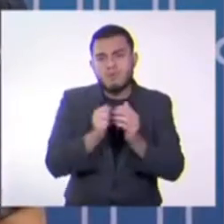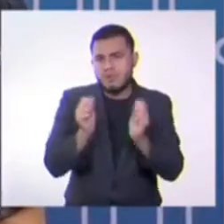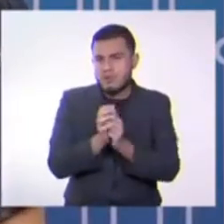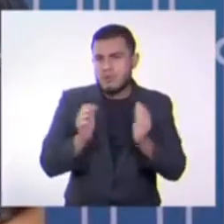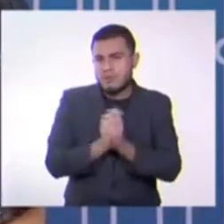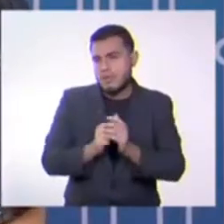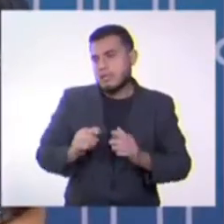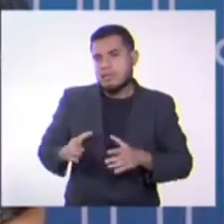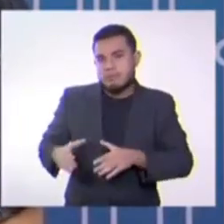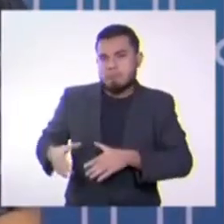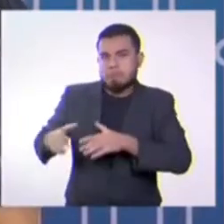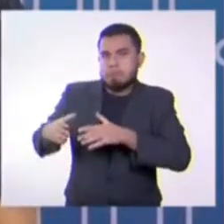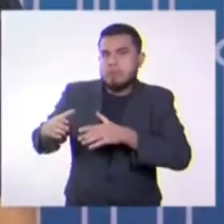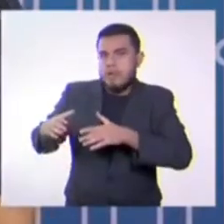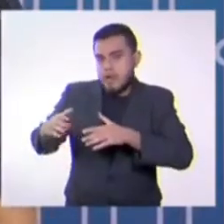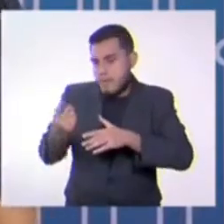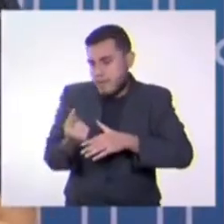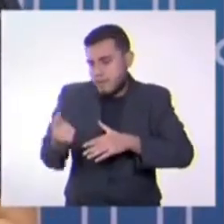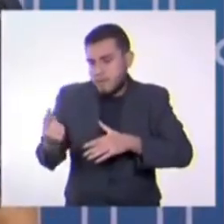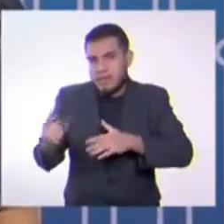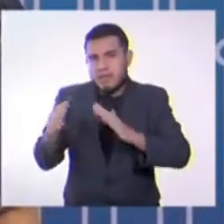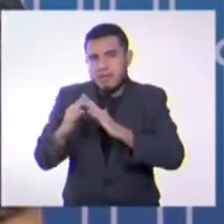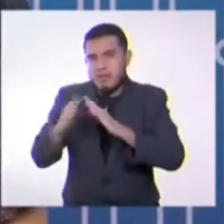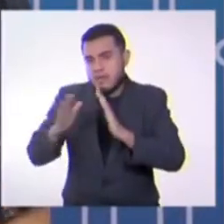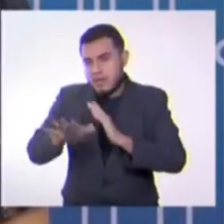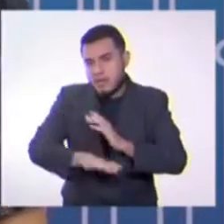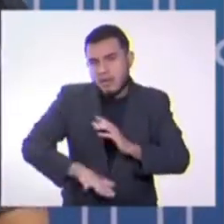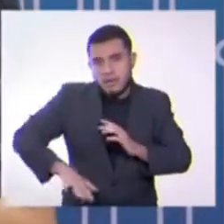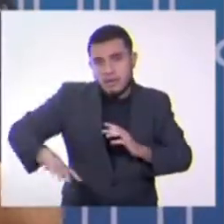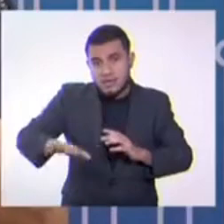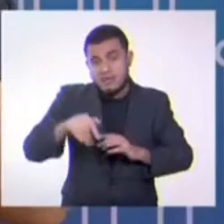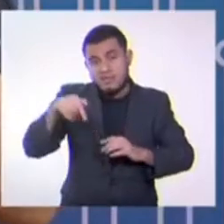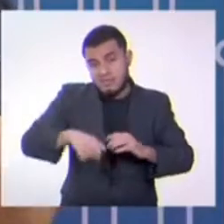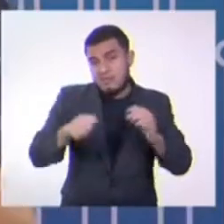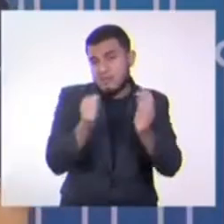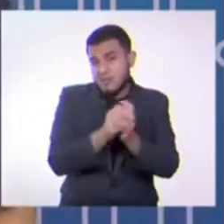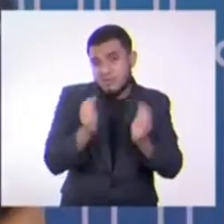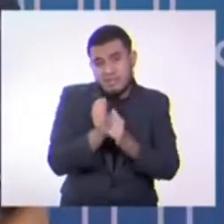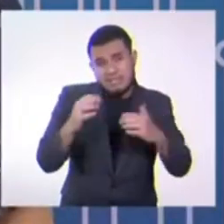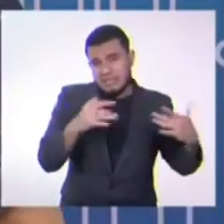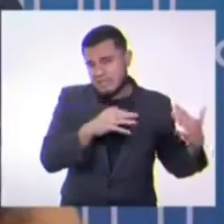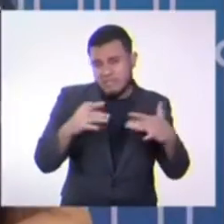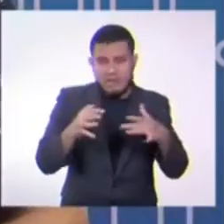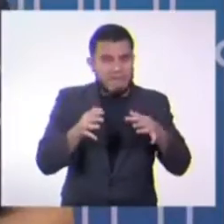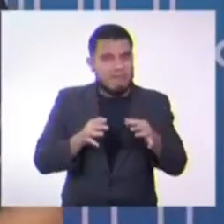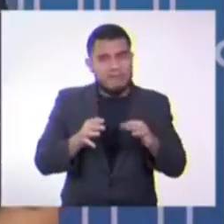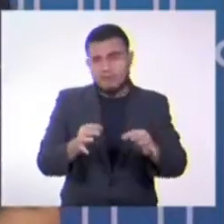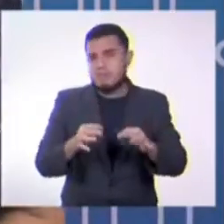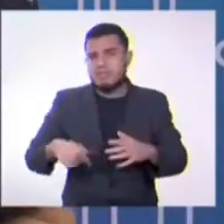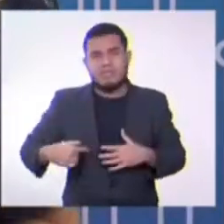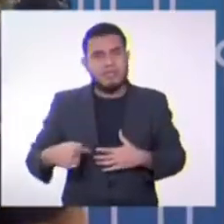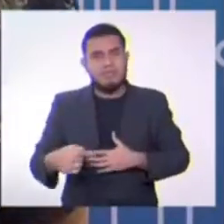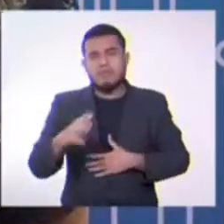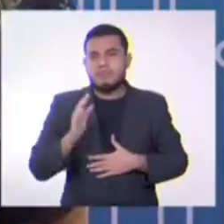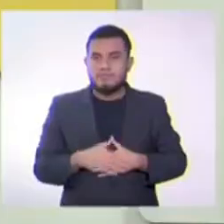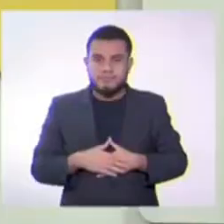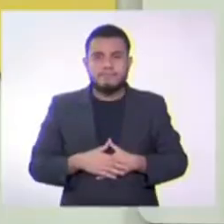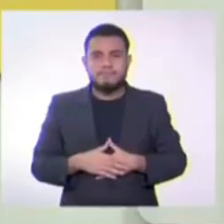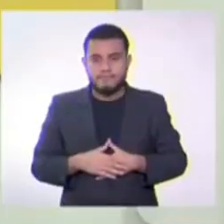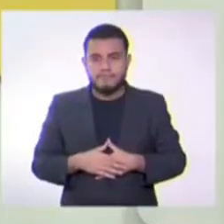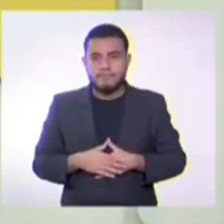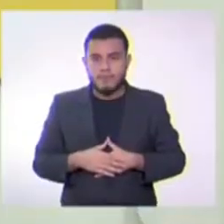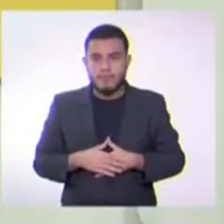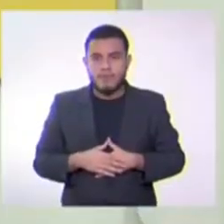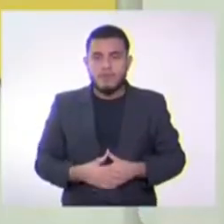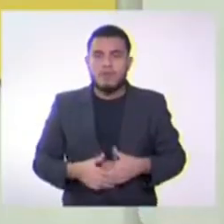los levantamientos campesinos y un problema que todavía sigue en la actualidad, hacia manera de conclusión de todo el tema que hemos visto este día. Muy bien,